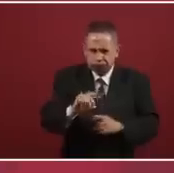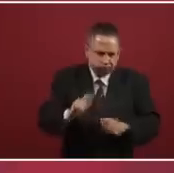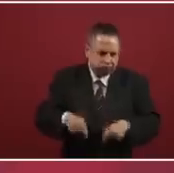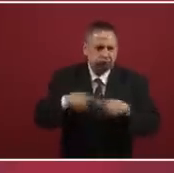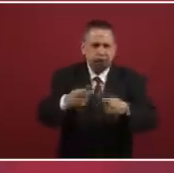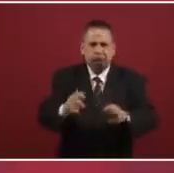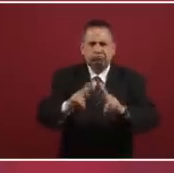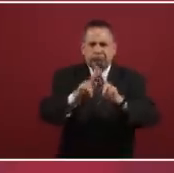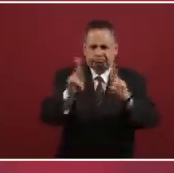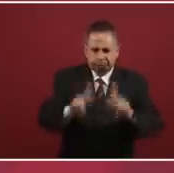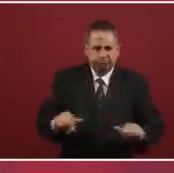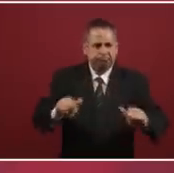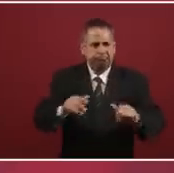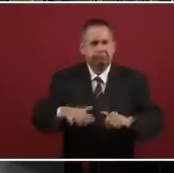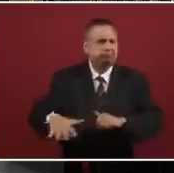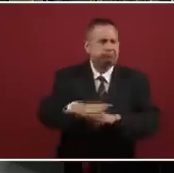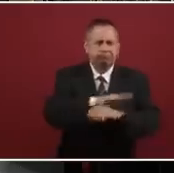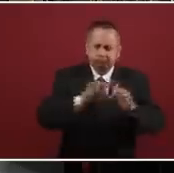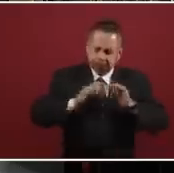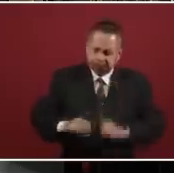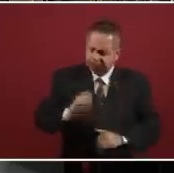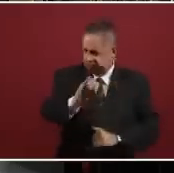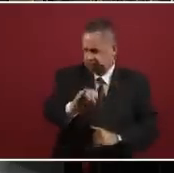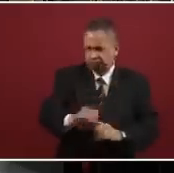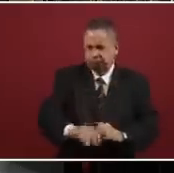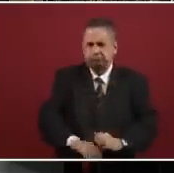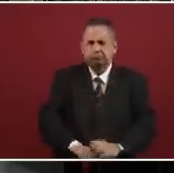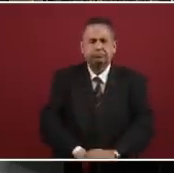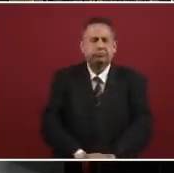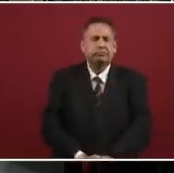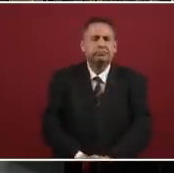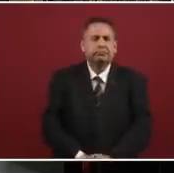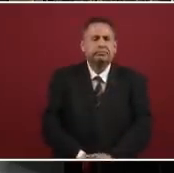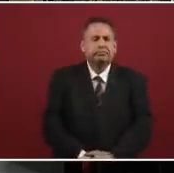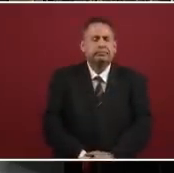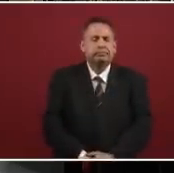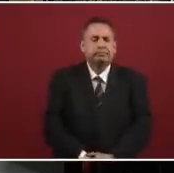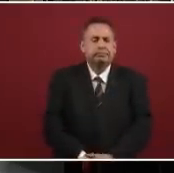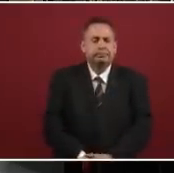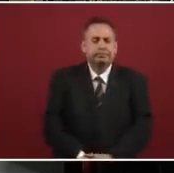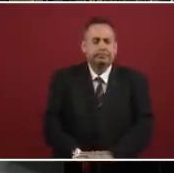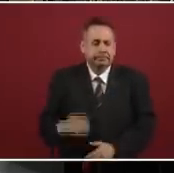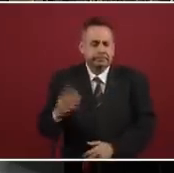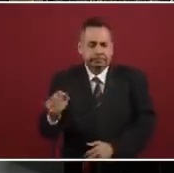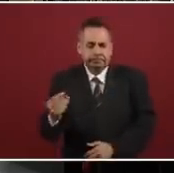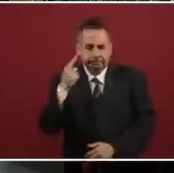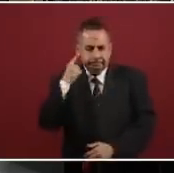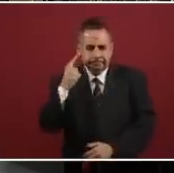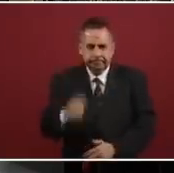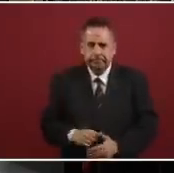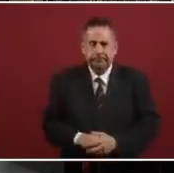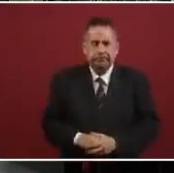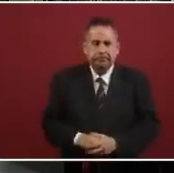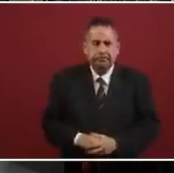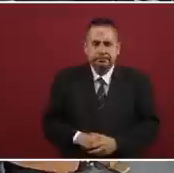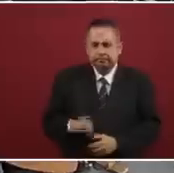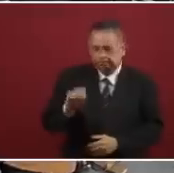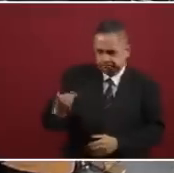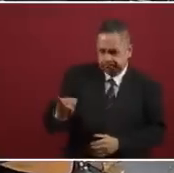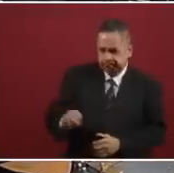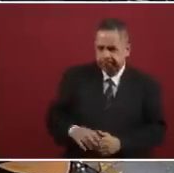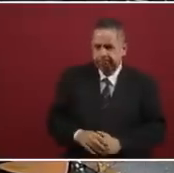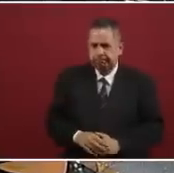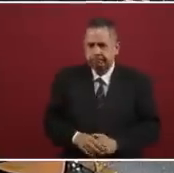garantizar la paz y la tranquilidad. ¿Se está involucrado, presidente, en la economía, digamos, en la microeconomía? Sí. Porque antes le preguntábamos a